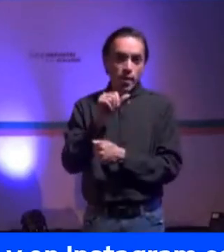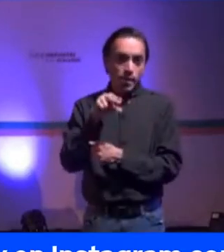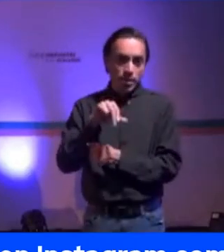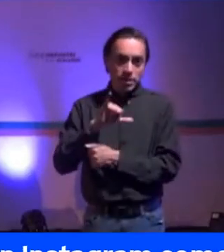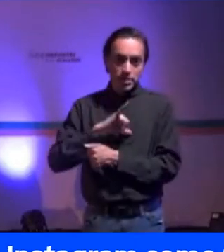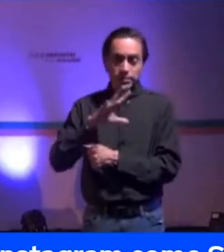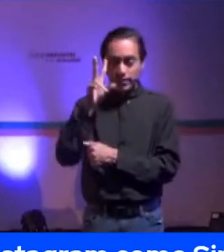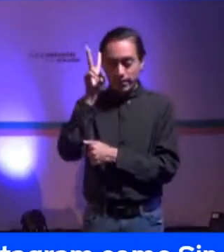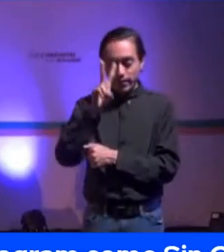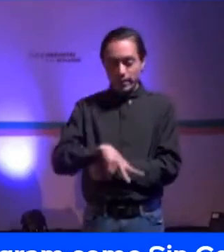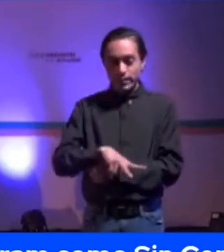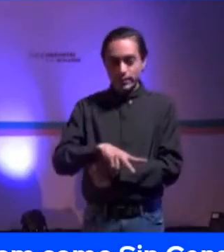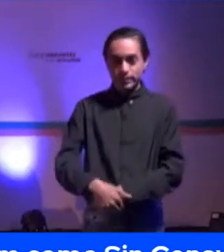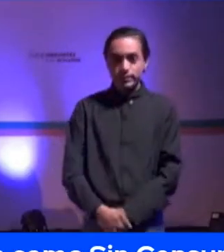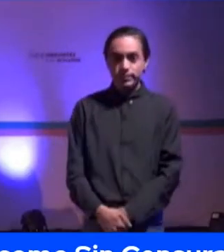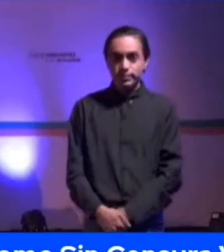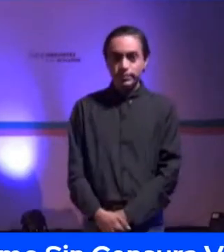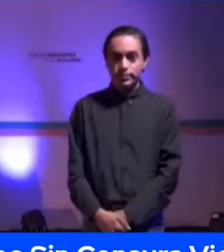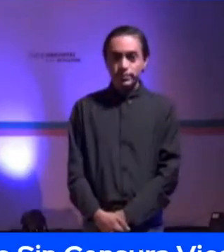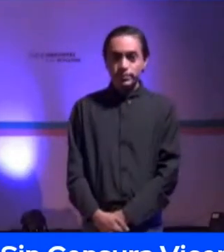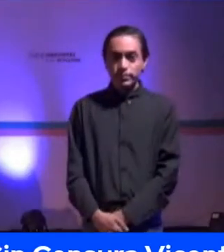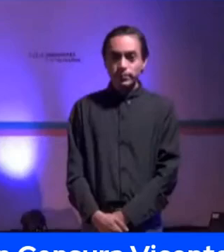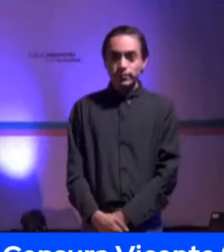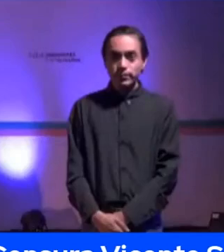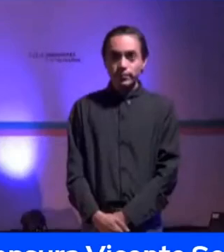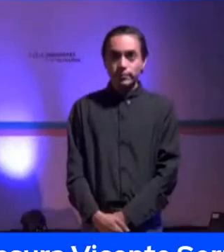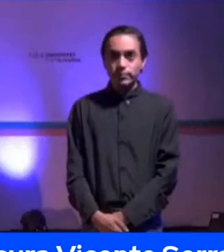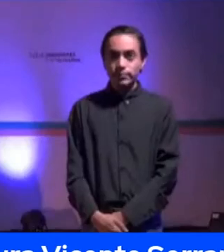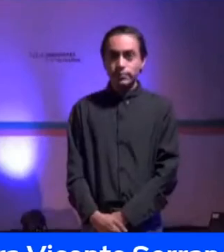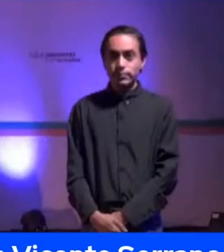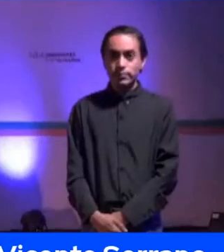PAN, compadres. Y